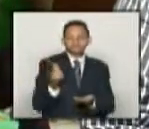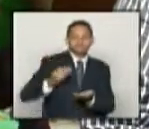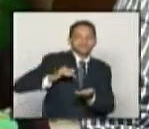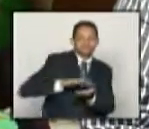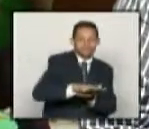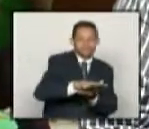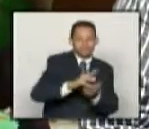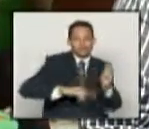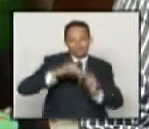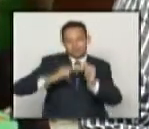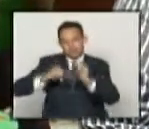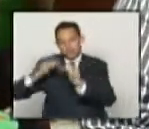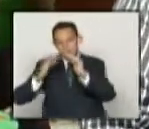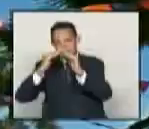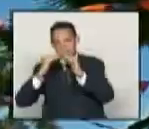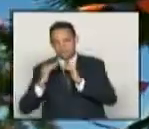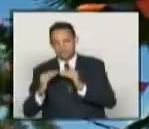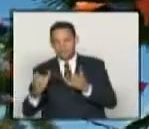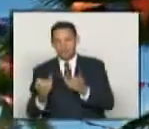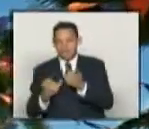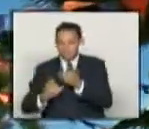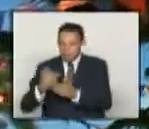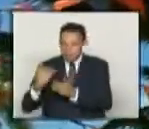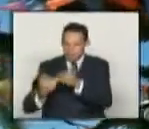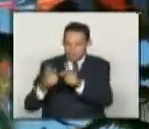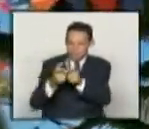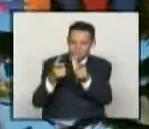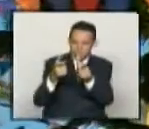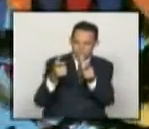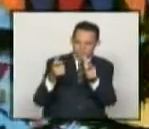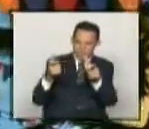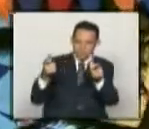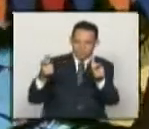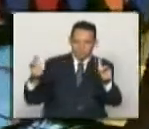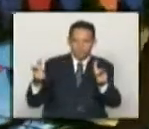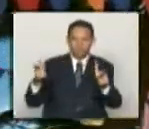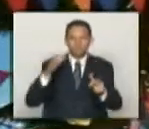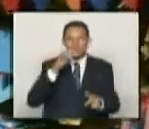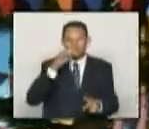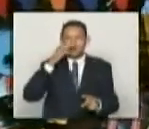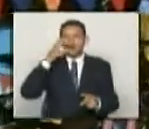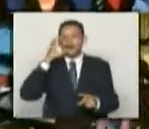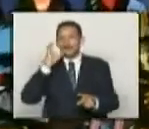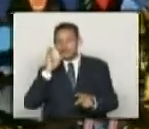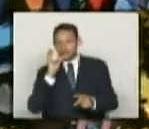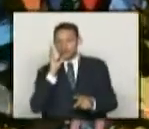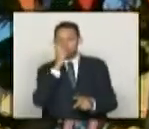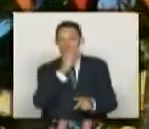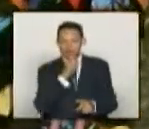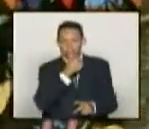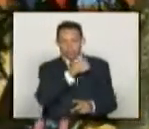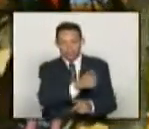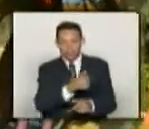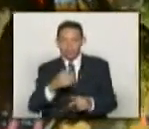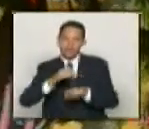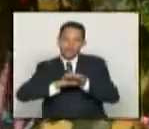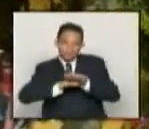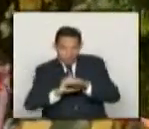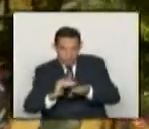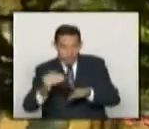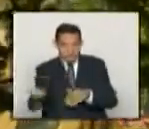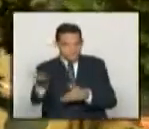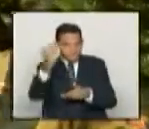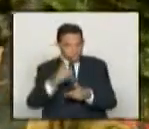forjado el desarrollo, ha dado grandes líderes para Colombia, para el departamento. Y la invitación nuestra a que nos acompañen